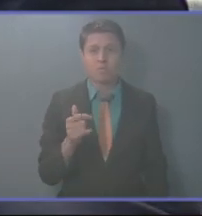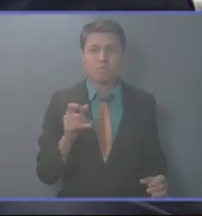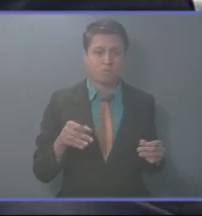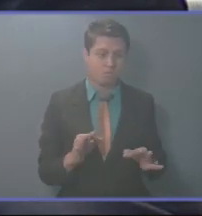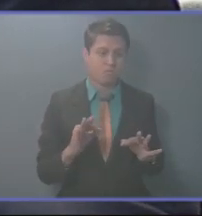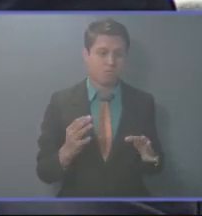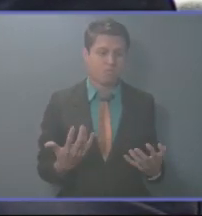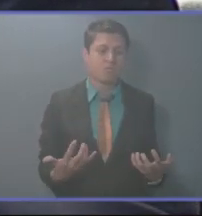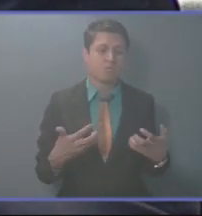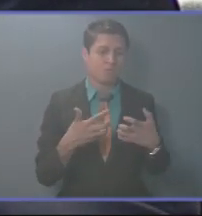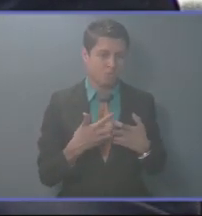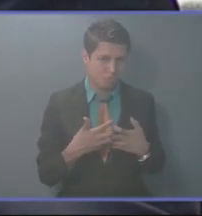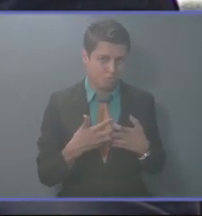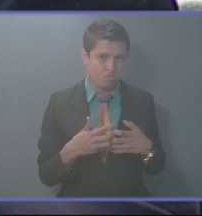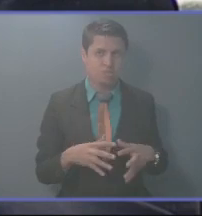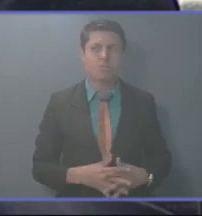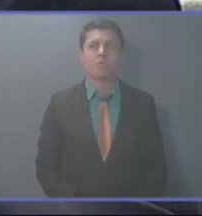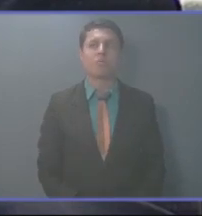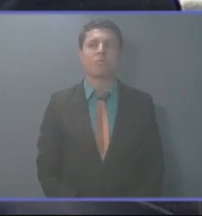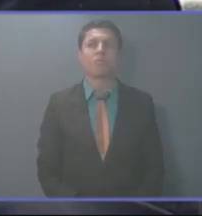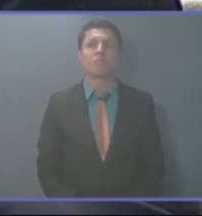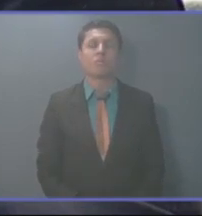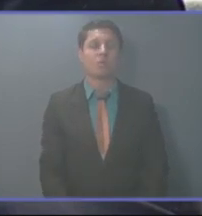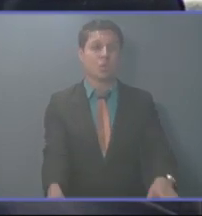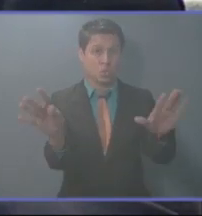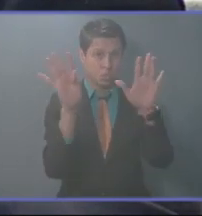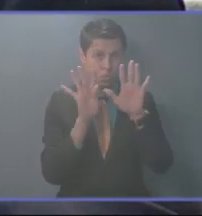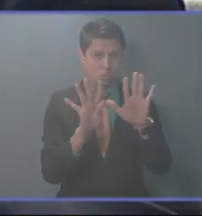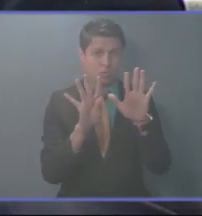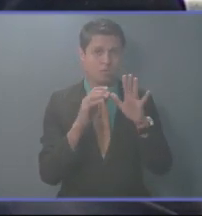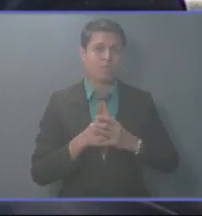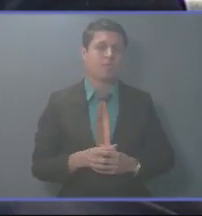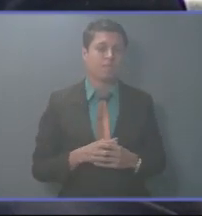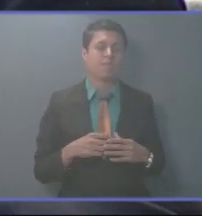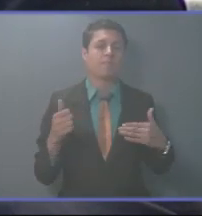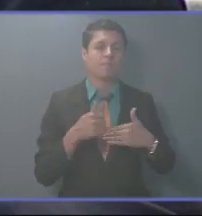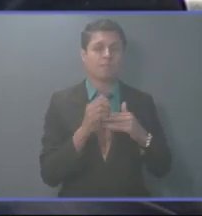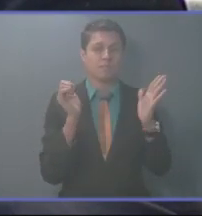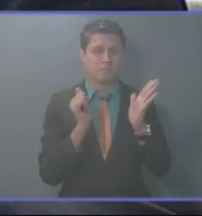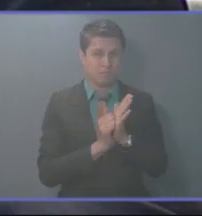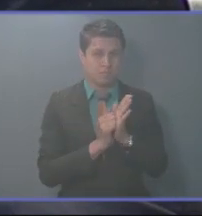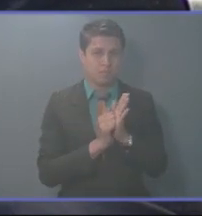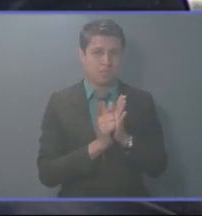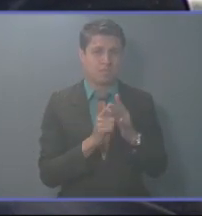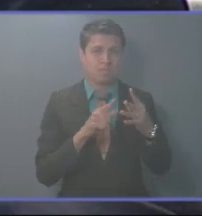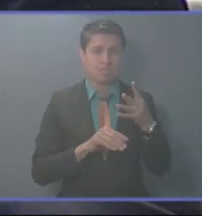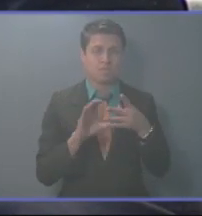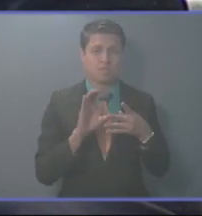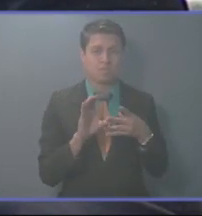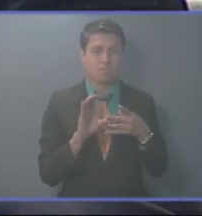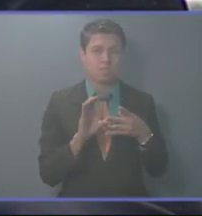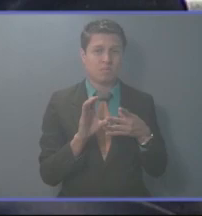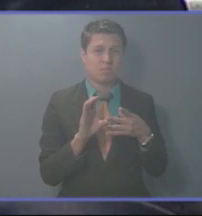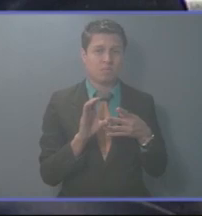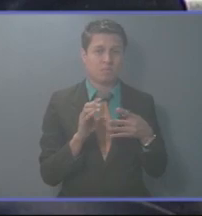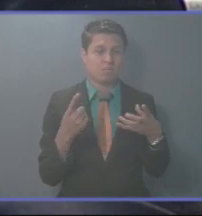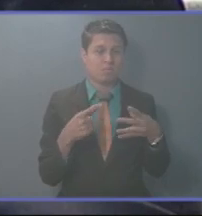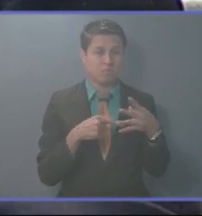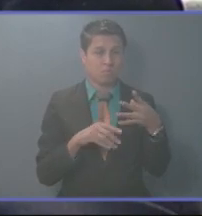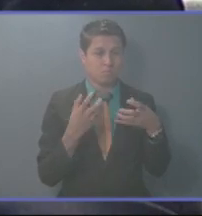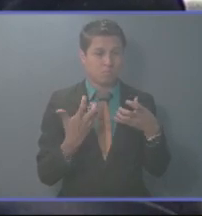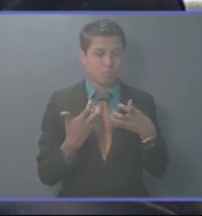de reparación. 9. Que la Asamblea Legislativa, en cumplimiento del fallo de la Sala de lo